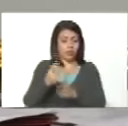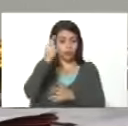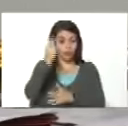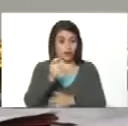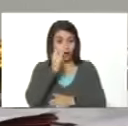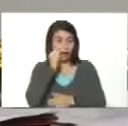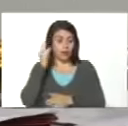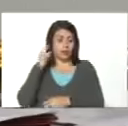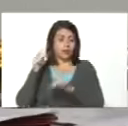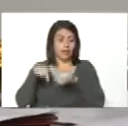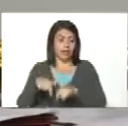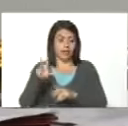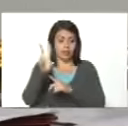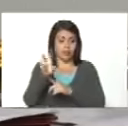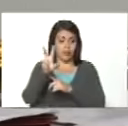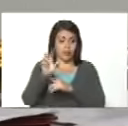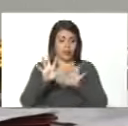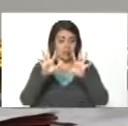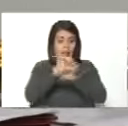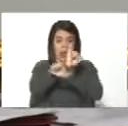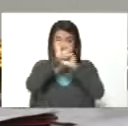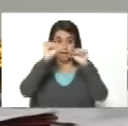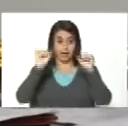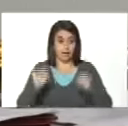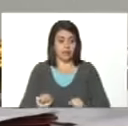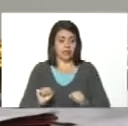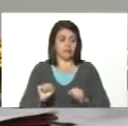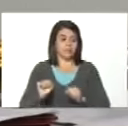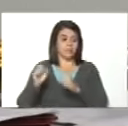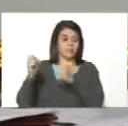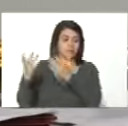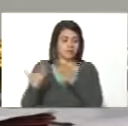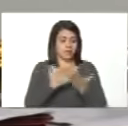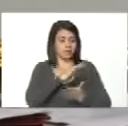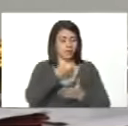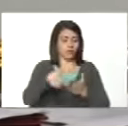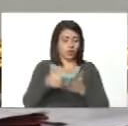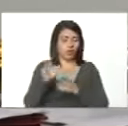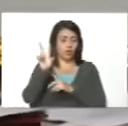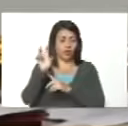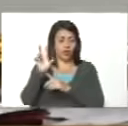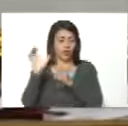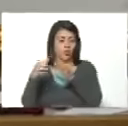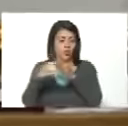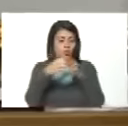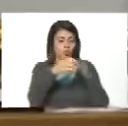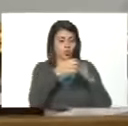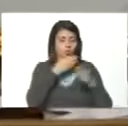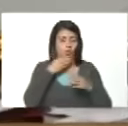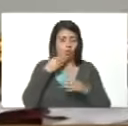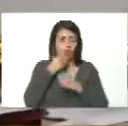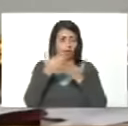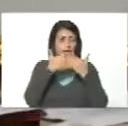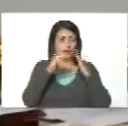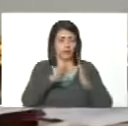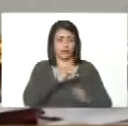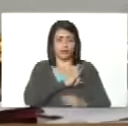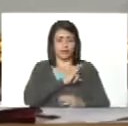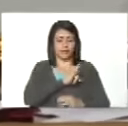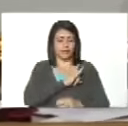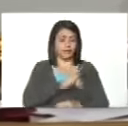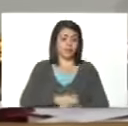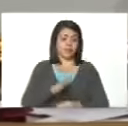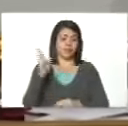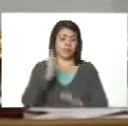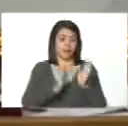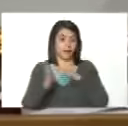diputados y diputadas para este viernes a las 10 de la mañana. Estamos recibiendo todos los viernes a grupos de jóvenes estudiantes universitarios